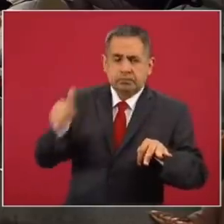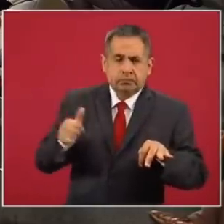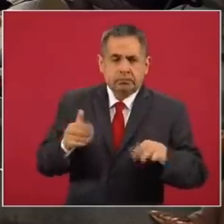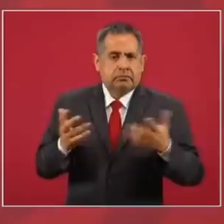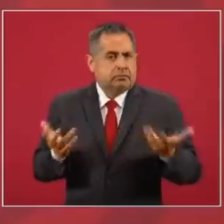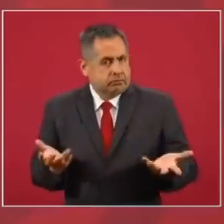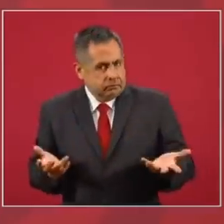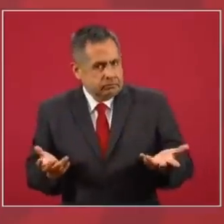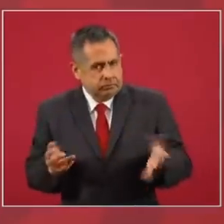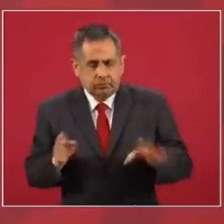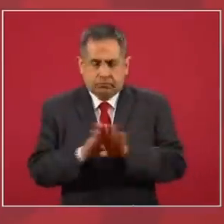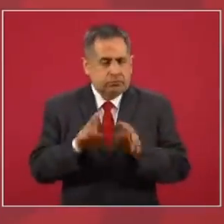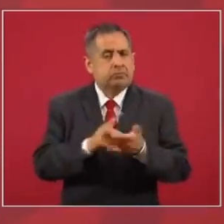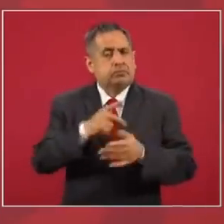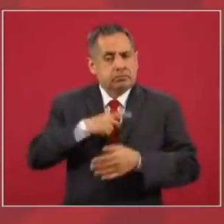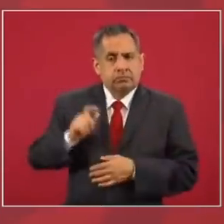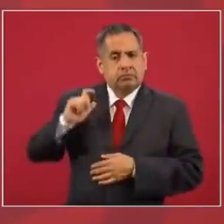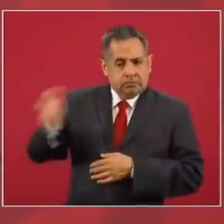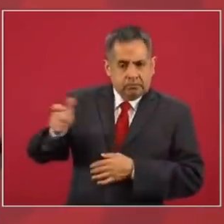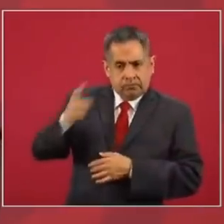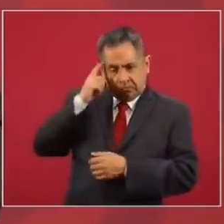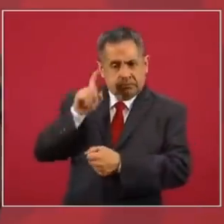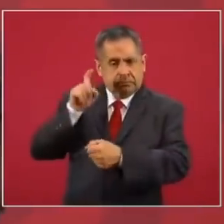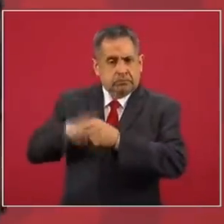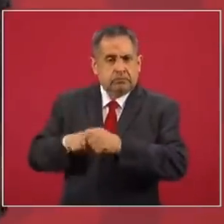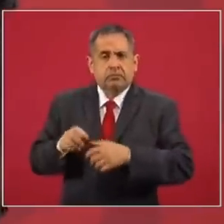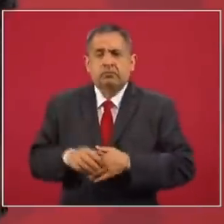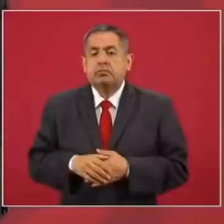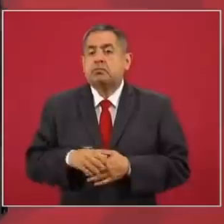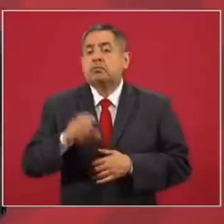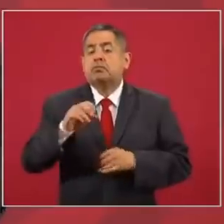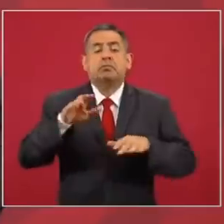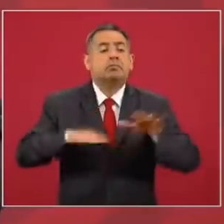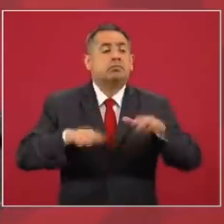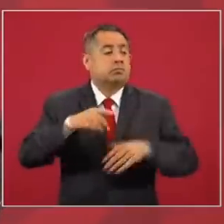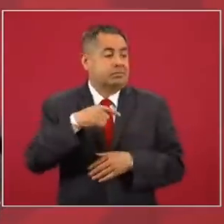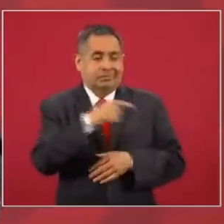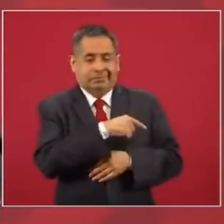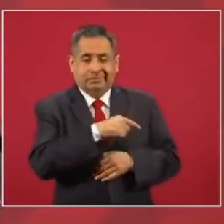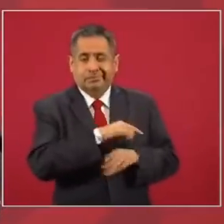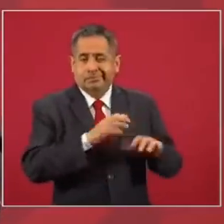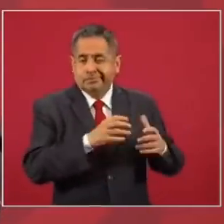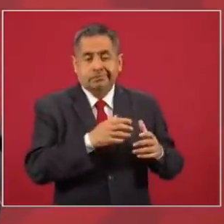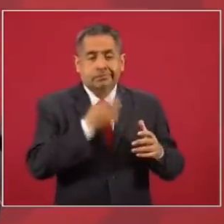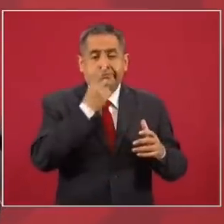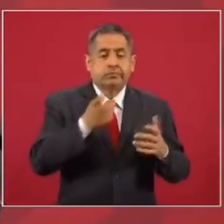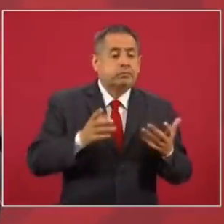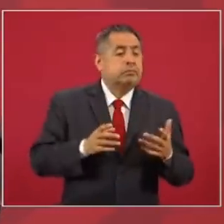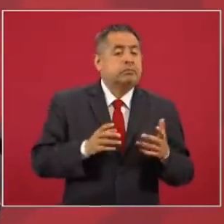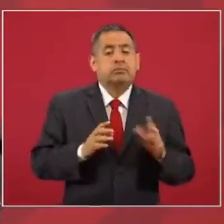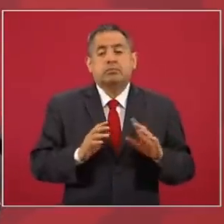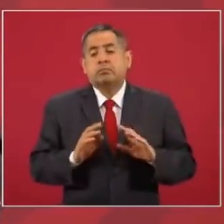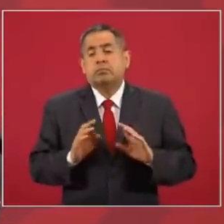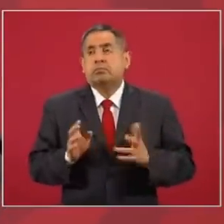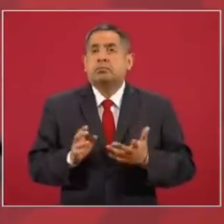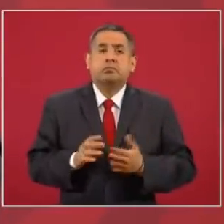intermediarias, ¿sí? O manifiestan que los